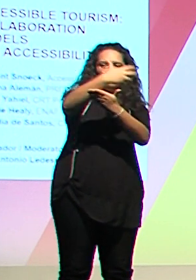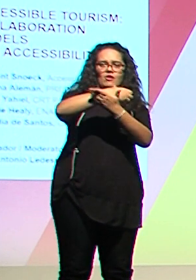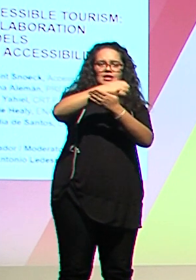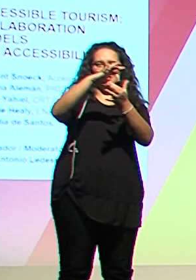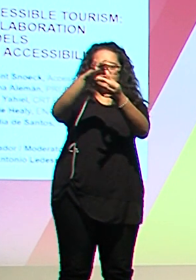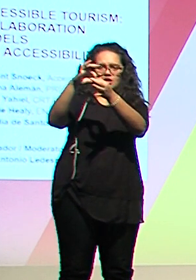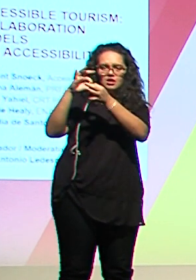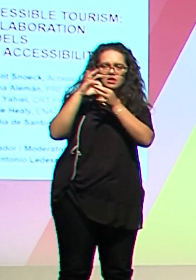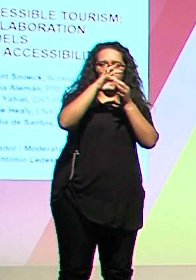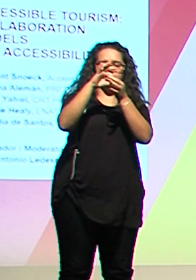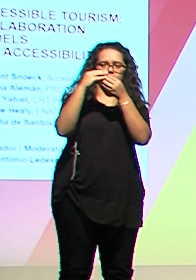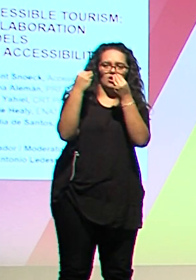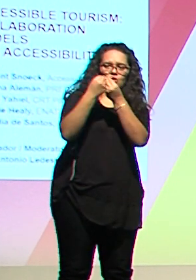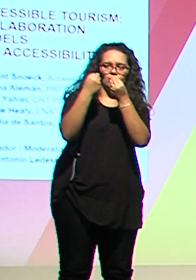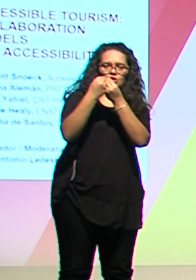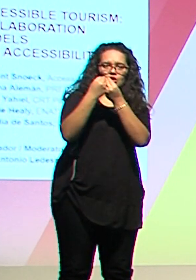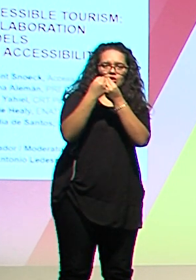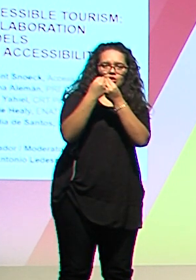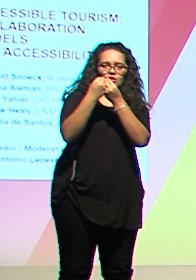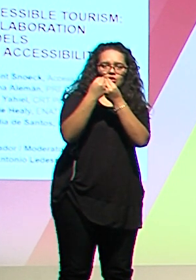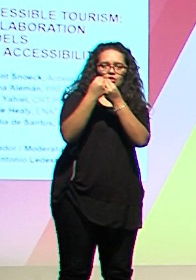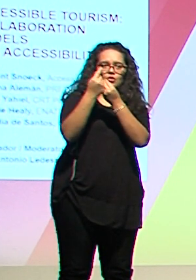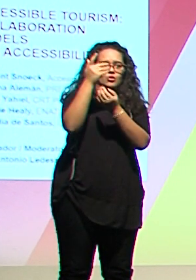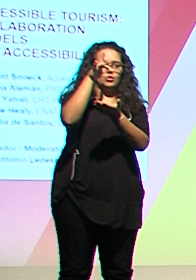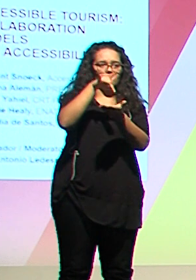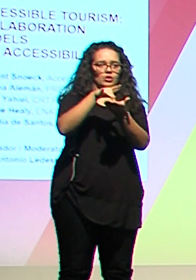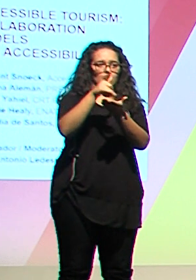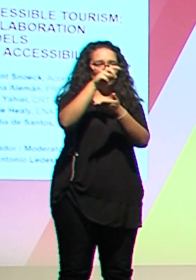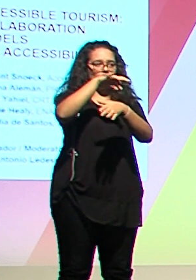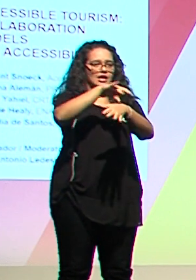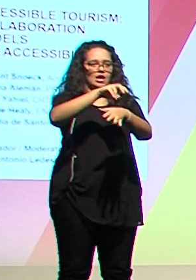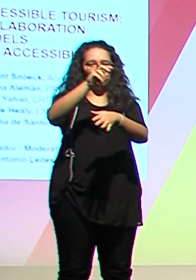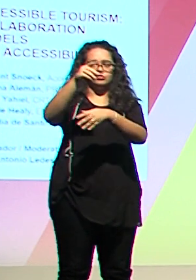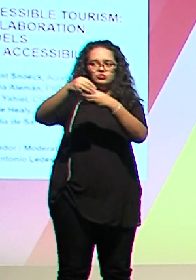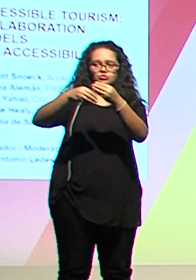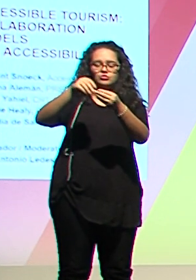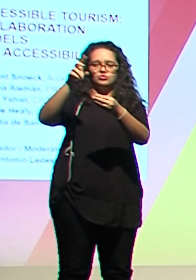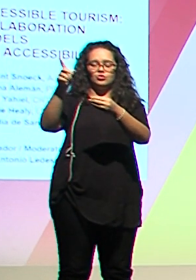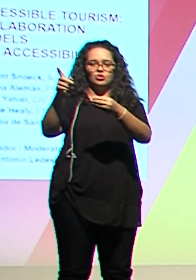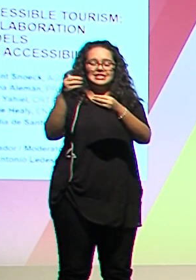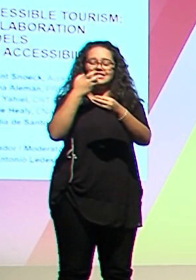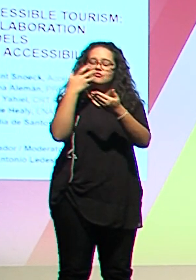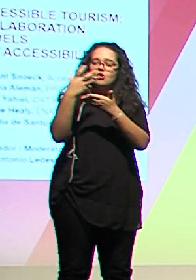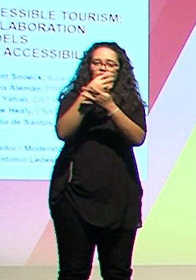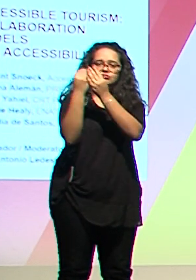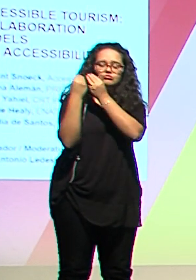hecho Europa, pues estaría bien que un día vosotros os reunierais todos, hicierais y os juntarais,